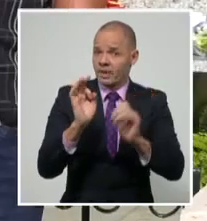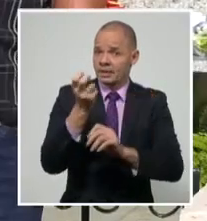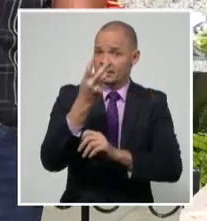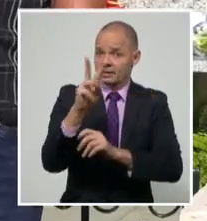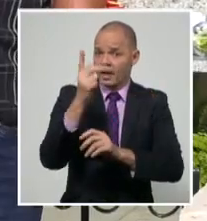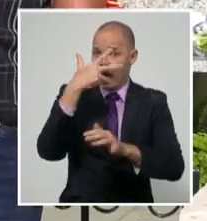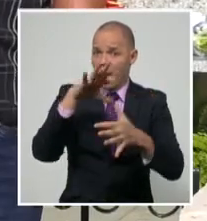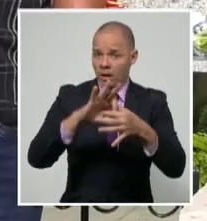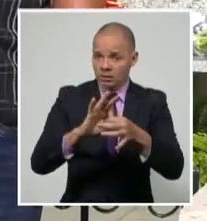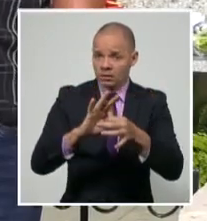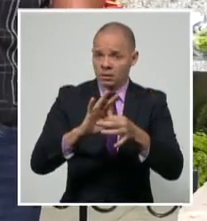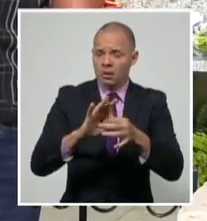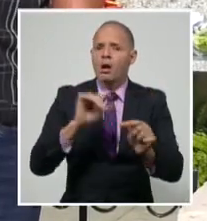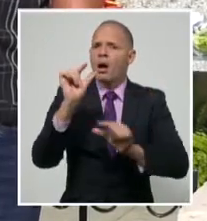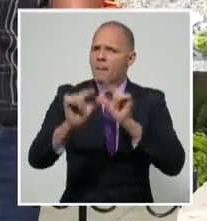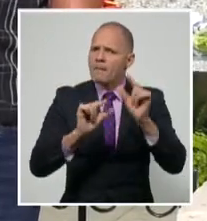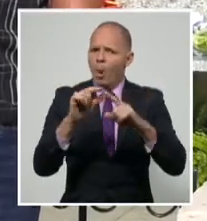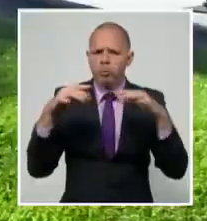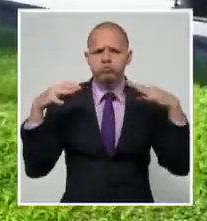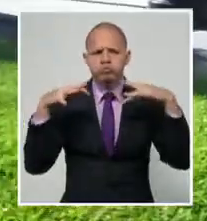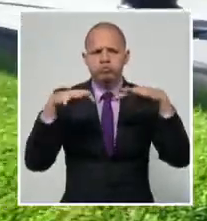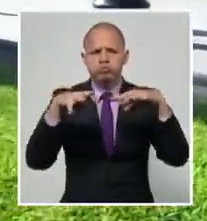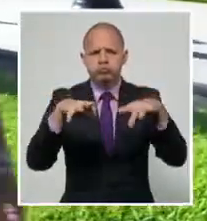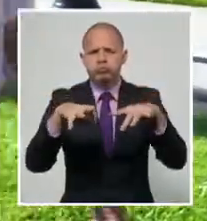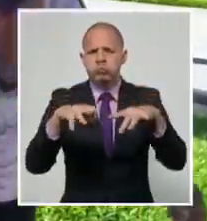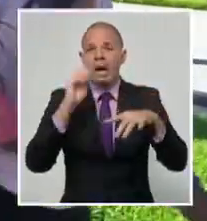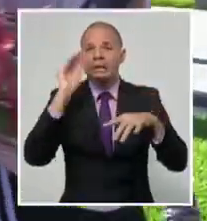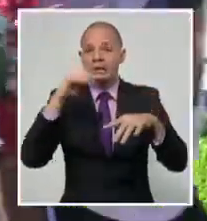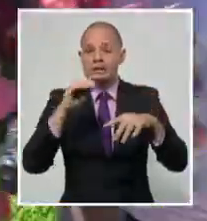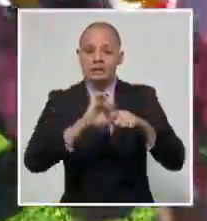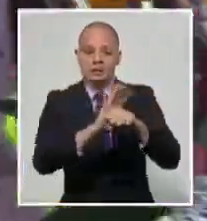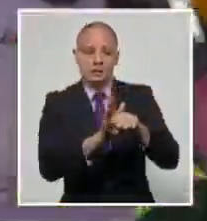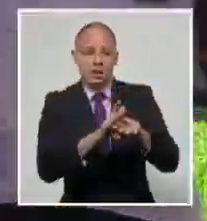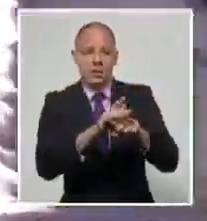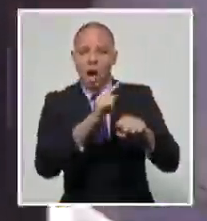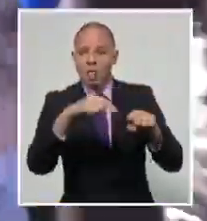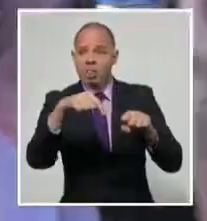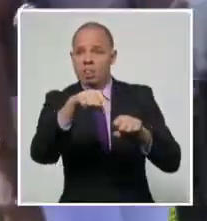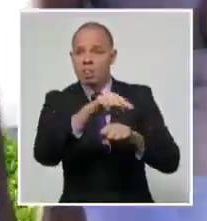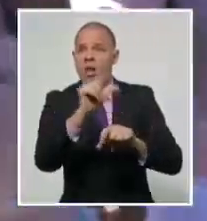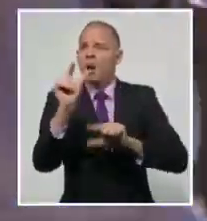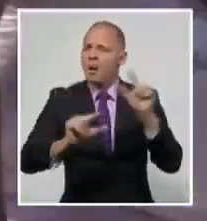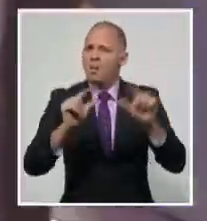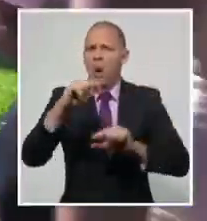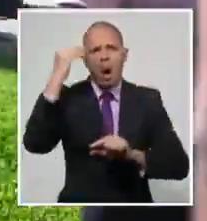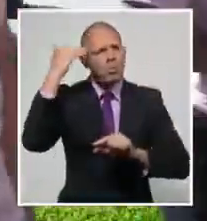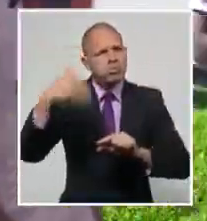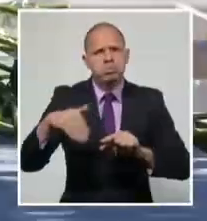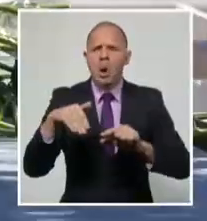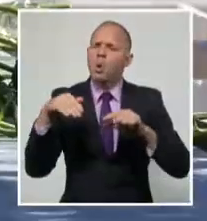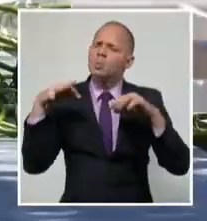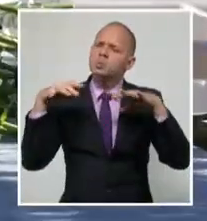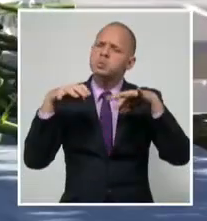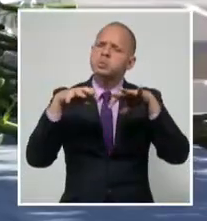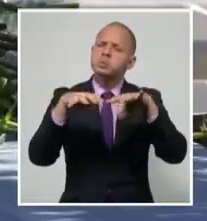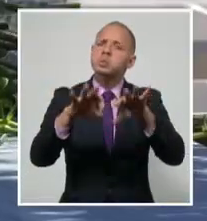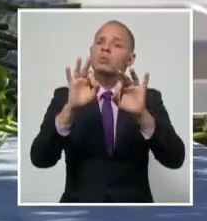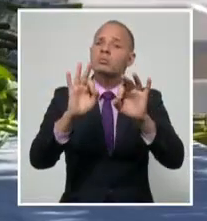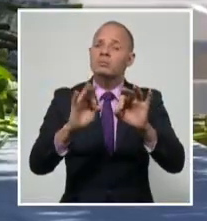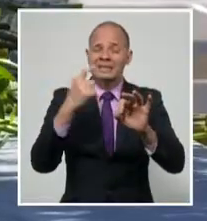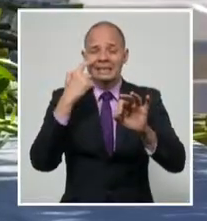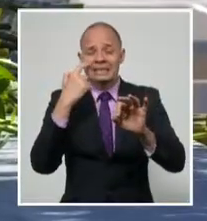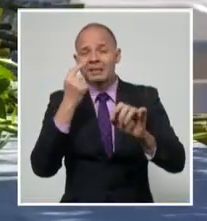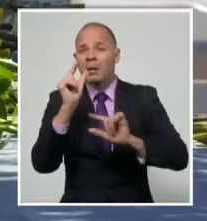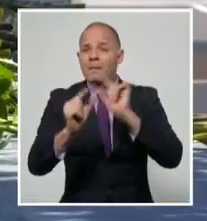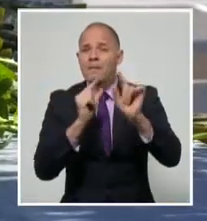vida por la pandemia de COVID-19. La fila de cubanos, la mayoría santiagueros, ha sido tan ancha como las flores